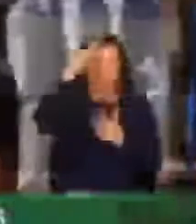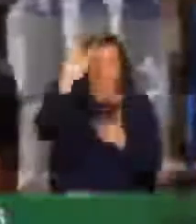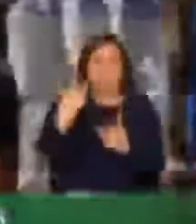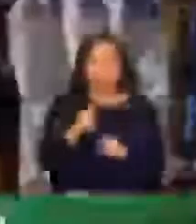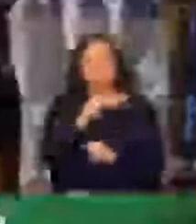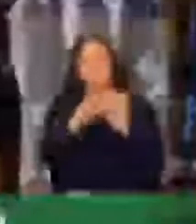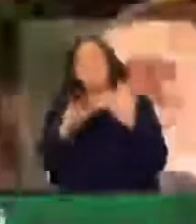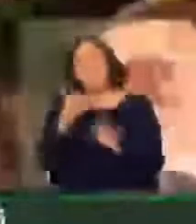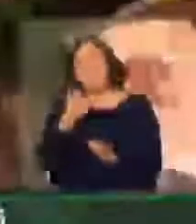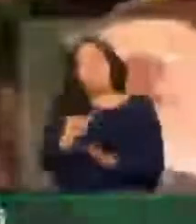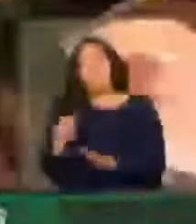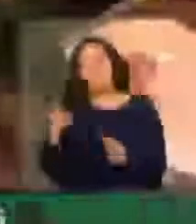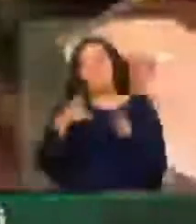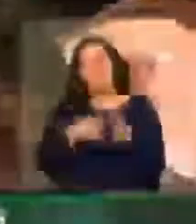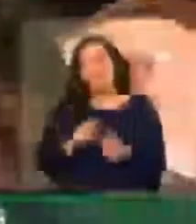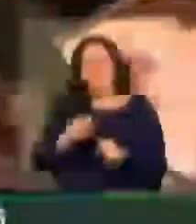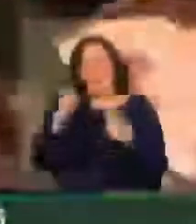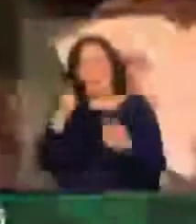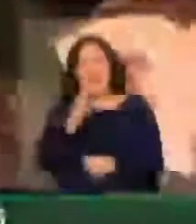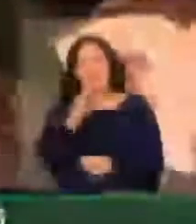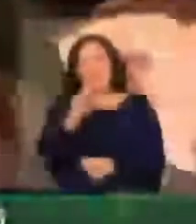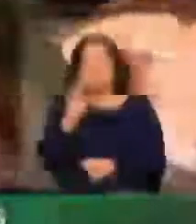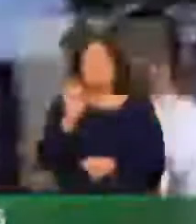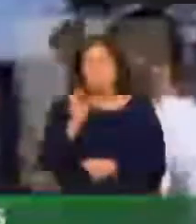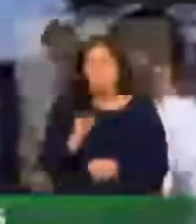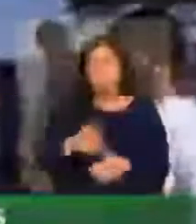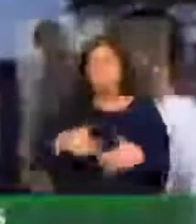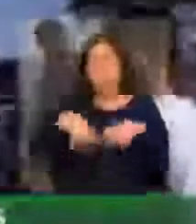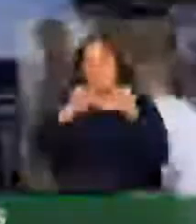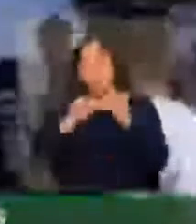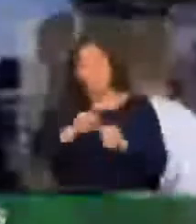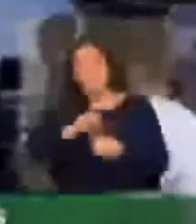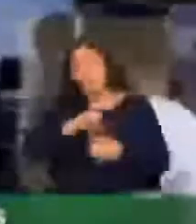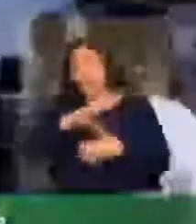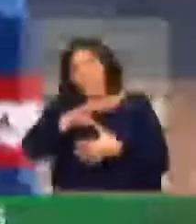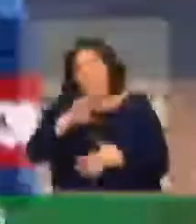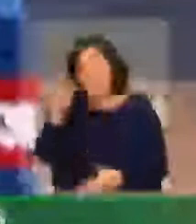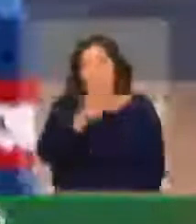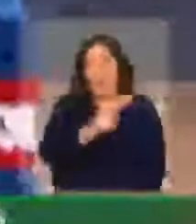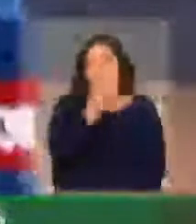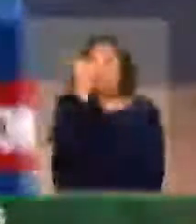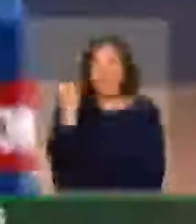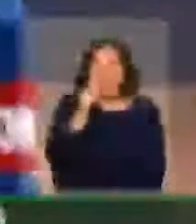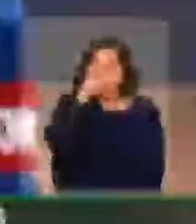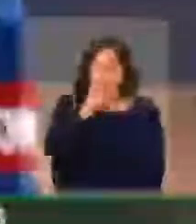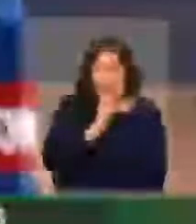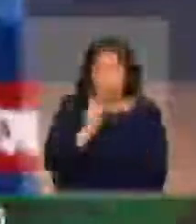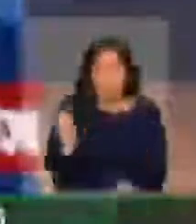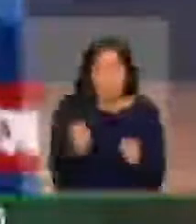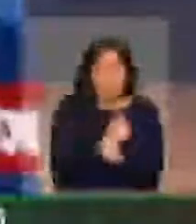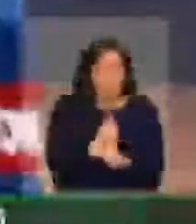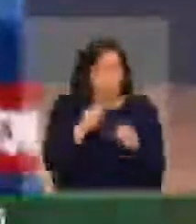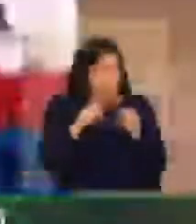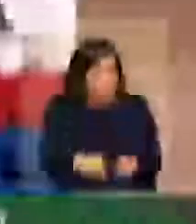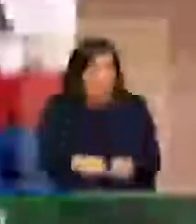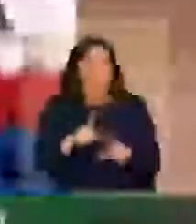batalla de las piedras, y 12 de octubre, descubrimiento de América o Día de la Raza. Si se aprueba la propuesta de la calle, se derogará la norma vigente y ya no se